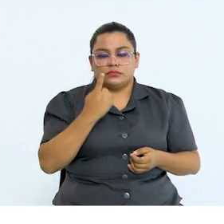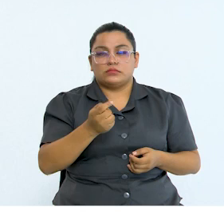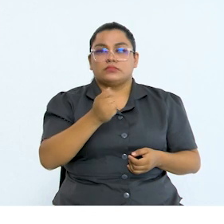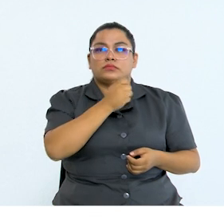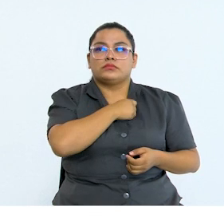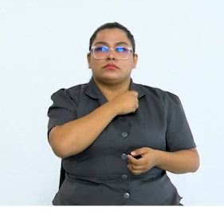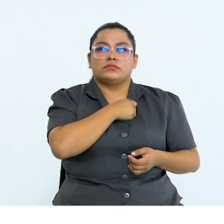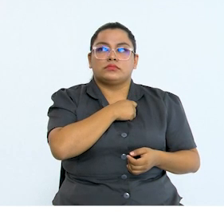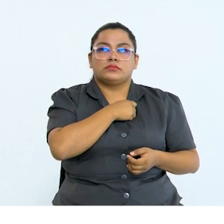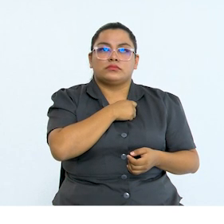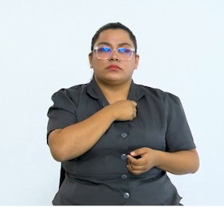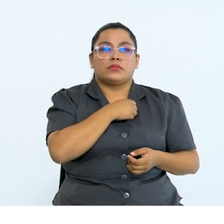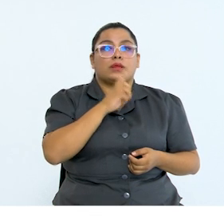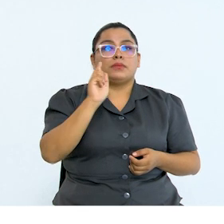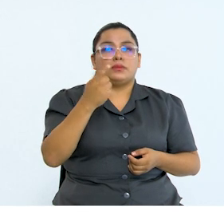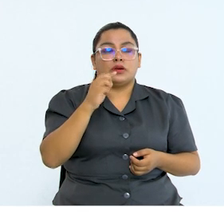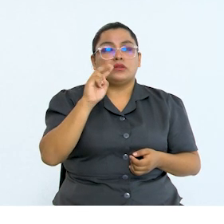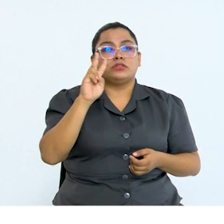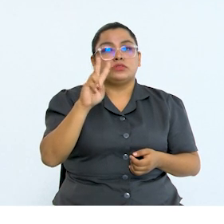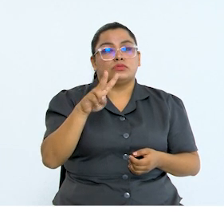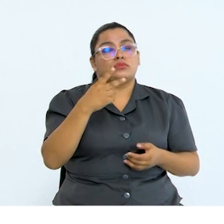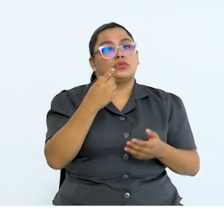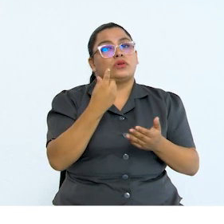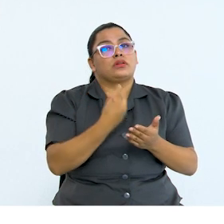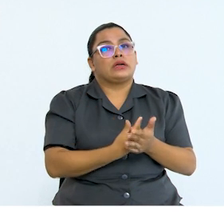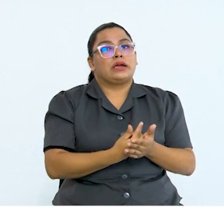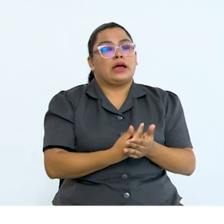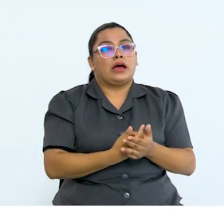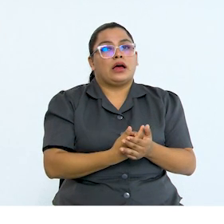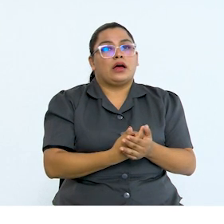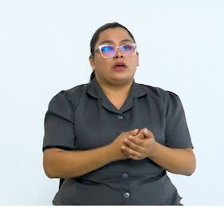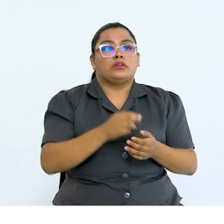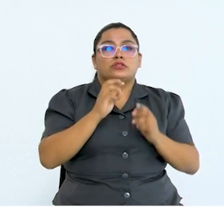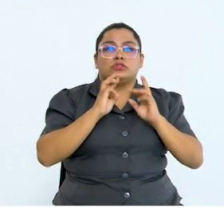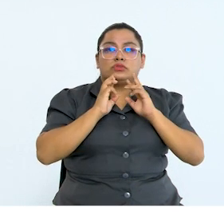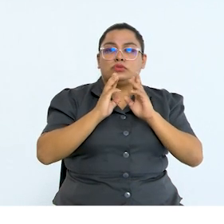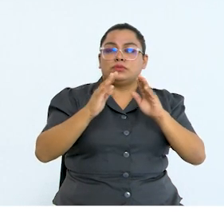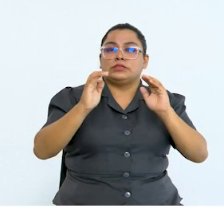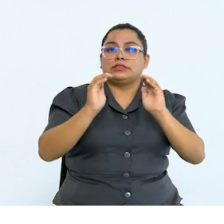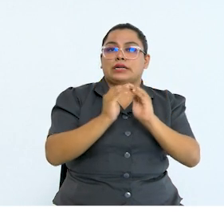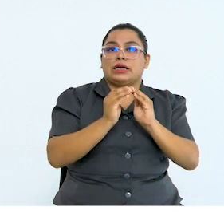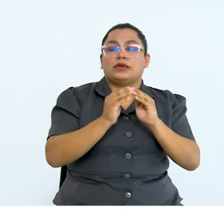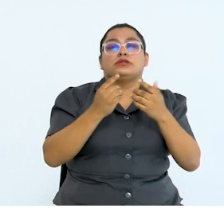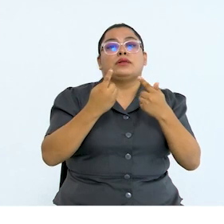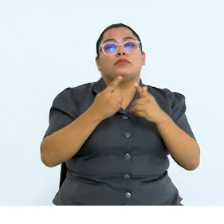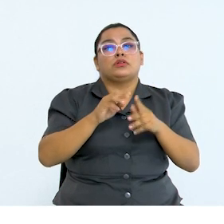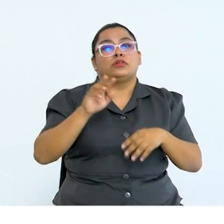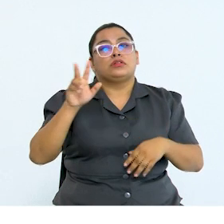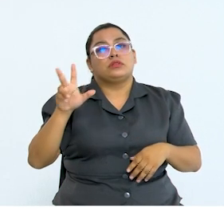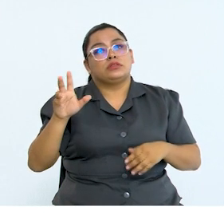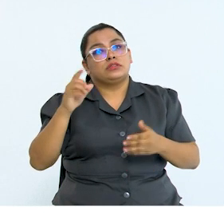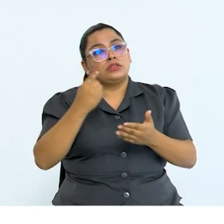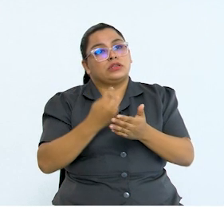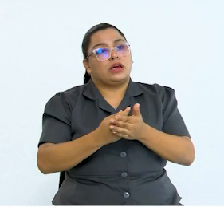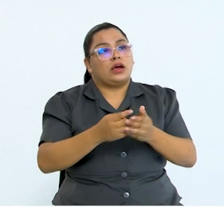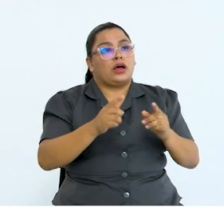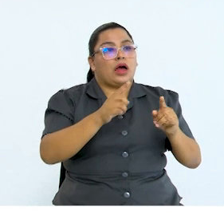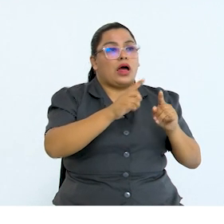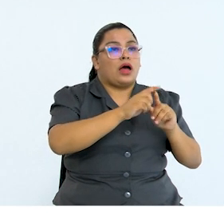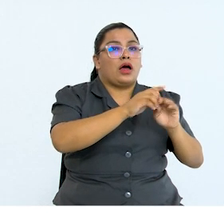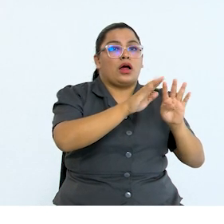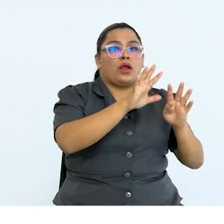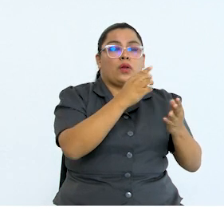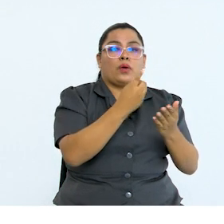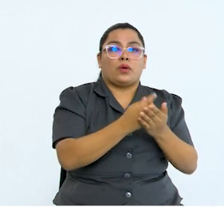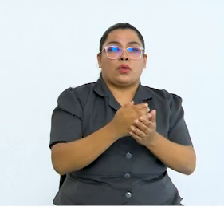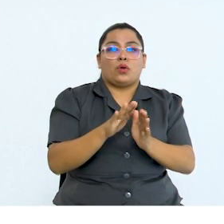de primer y segundo grado tienen la sección Resuelve en casa, pero de tercero a noveno grado tienen el cuaderno de ejercicios.